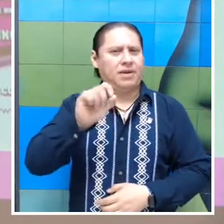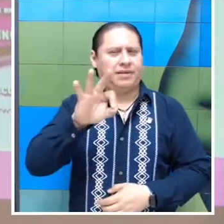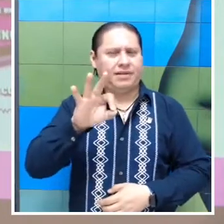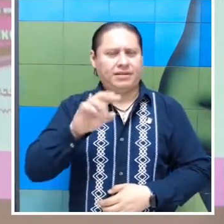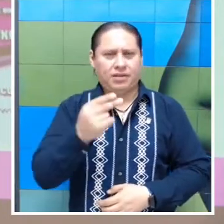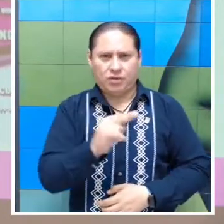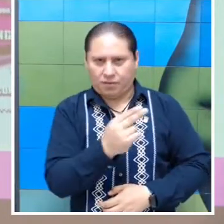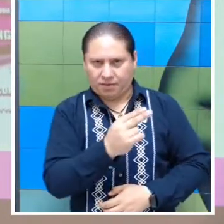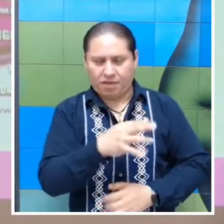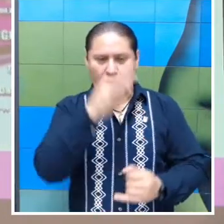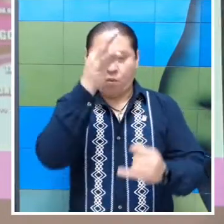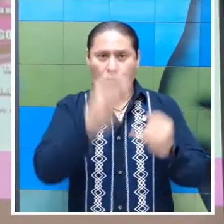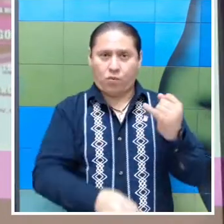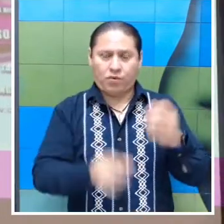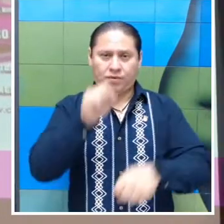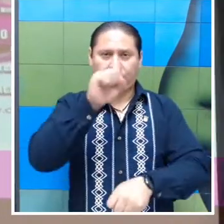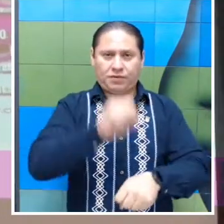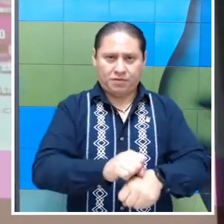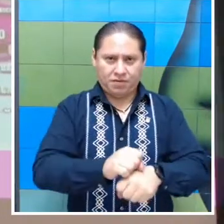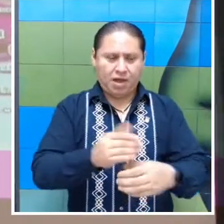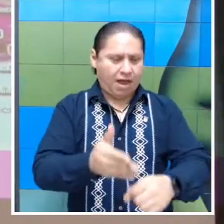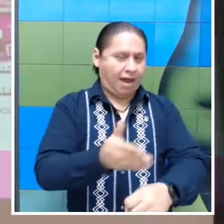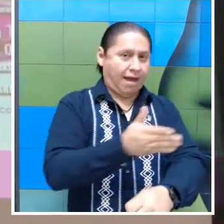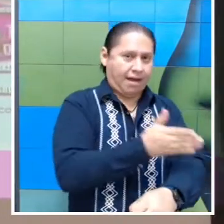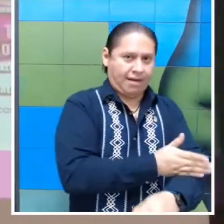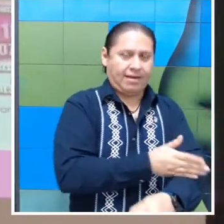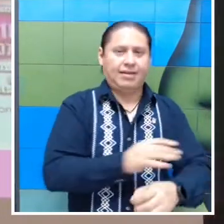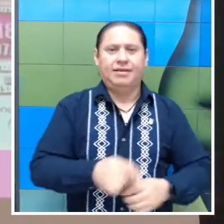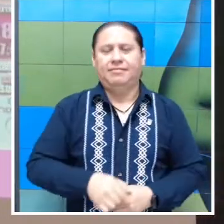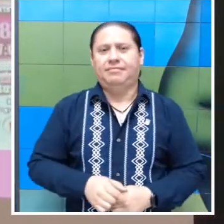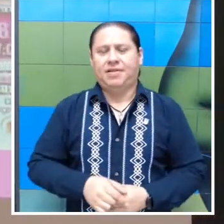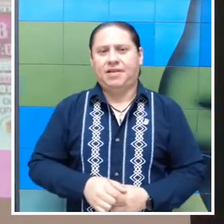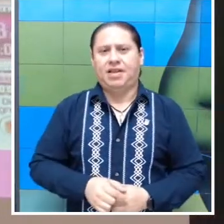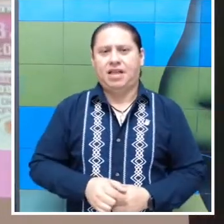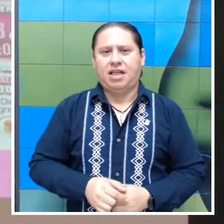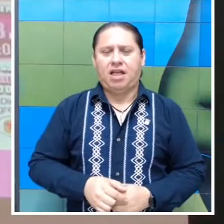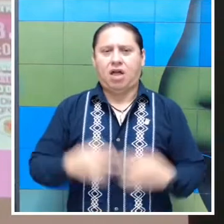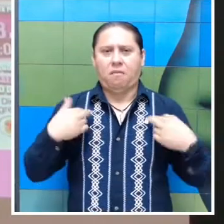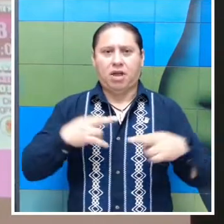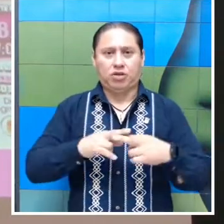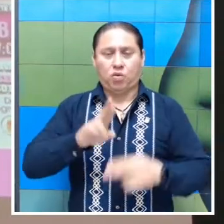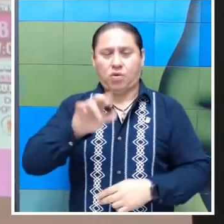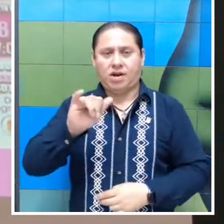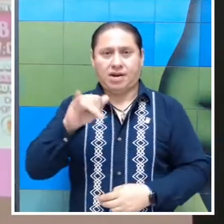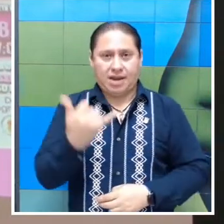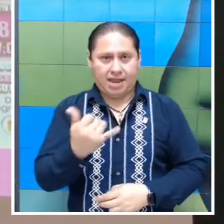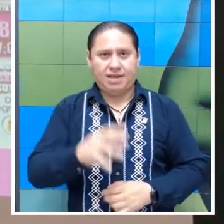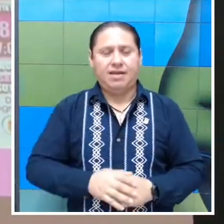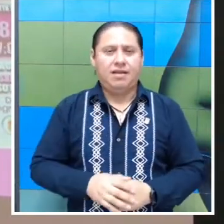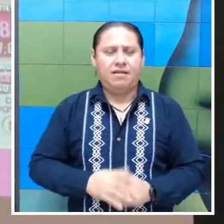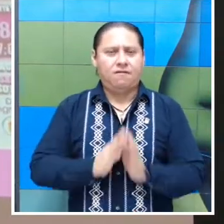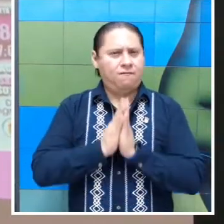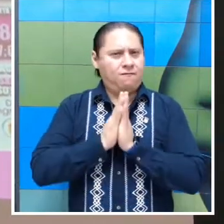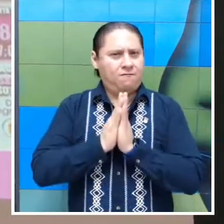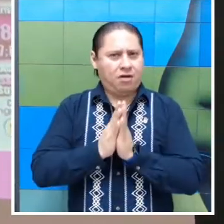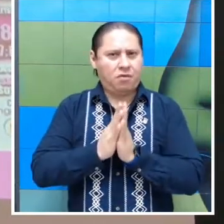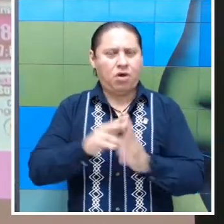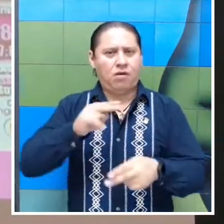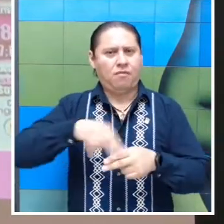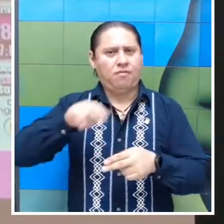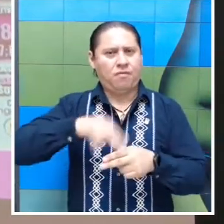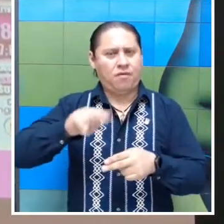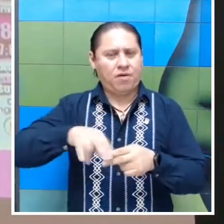noviembre. La última semana previa a este evento, el profesor Rey, que está con nosotros, nos va a hacer el favor de también tener